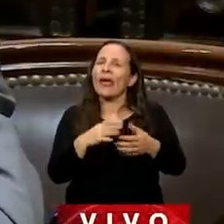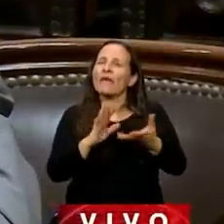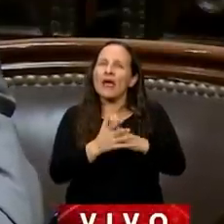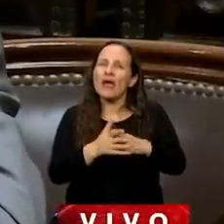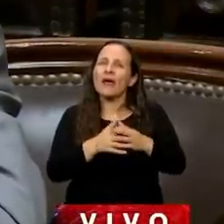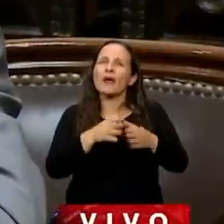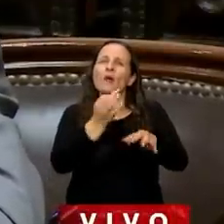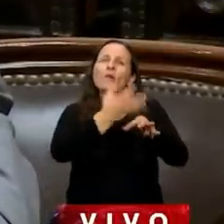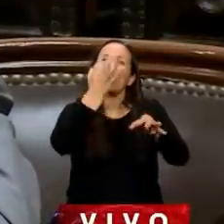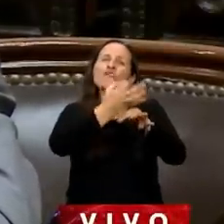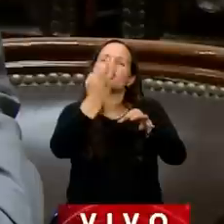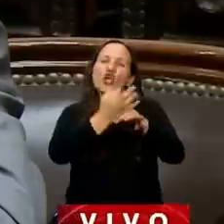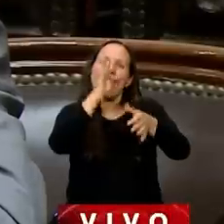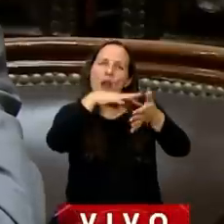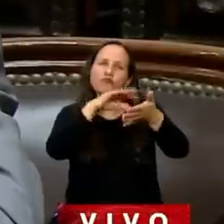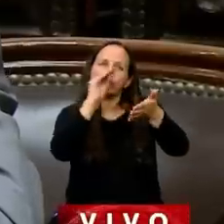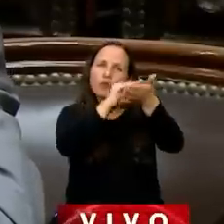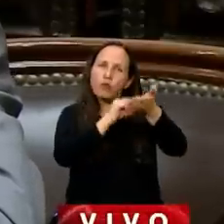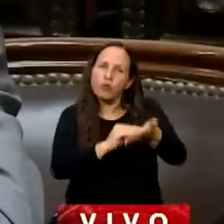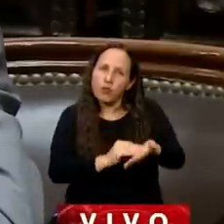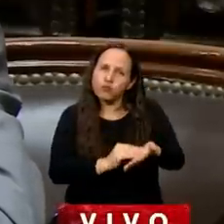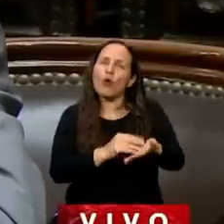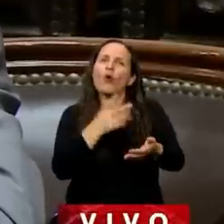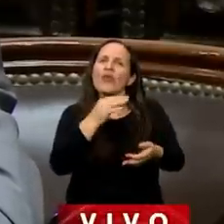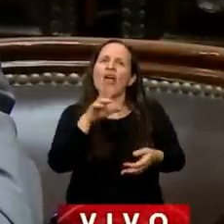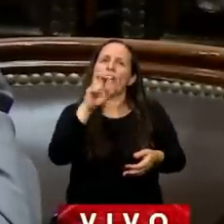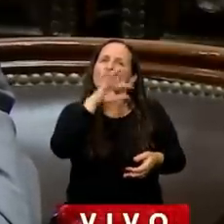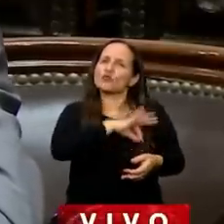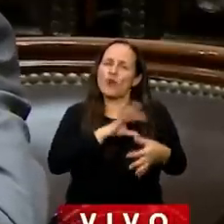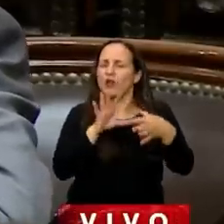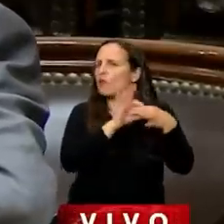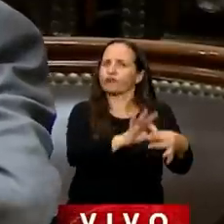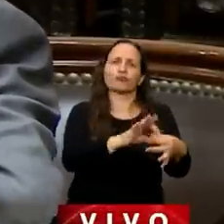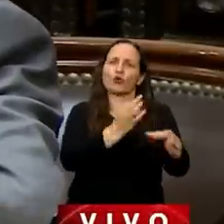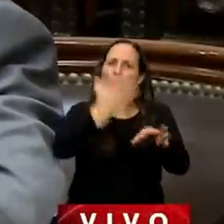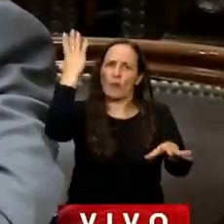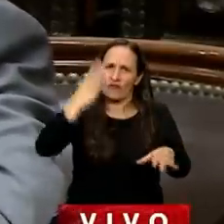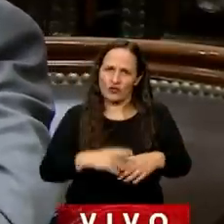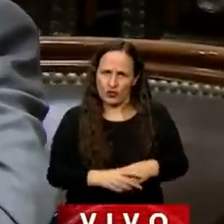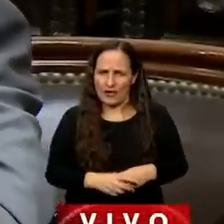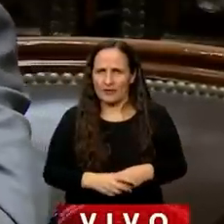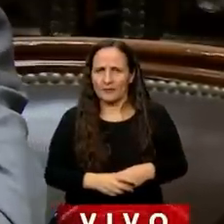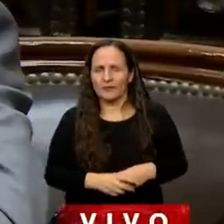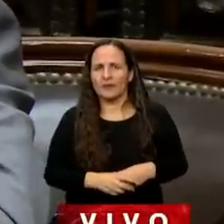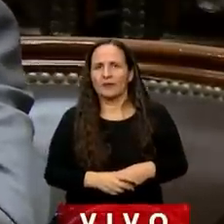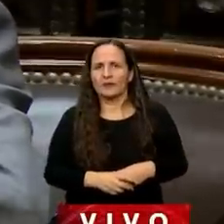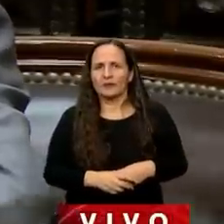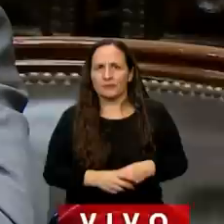de los escalafones profesionales y ser remunerados en ese sentido. Dicho